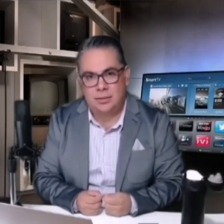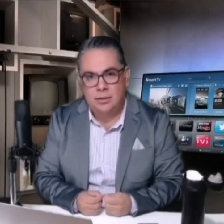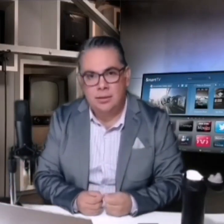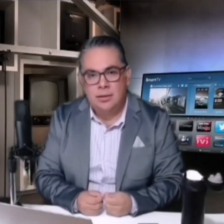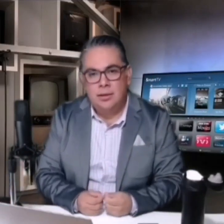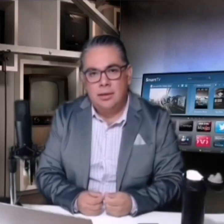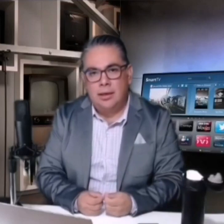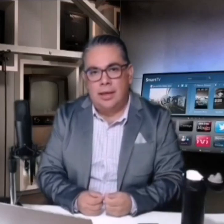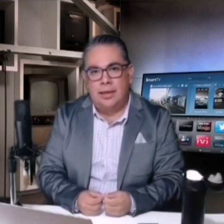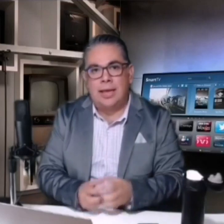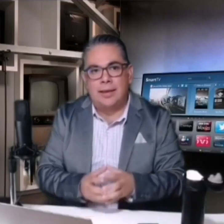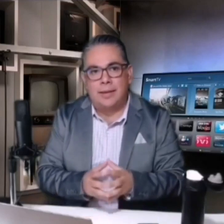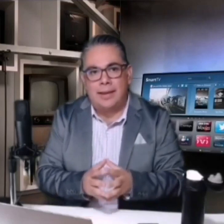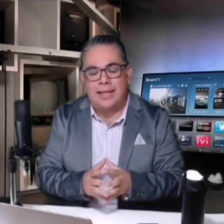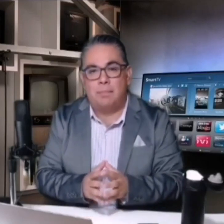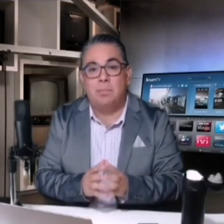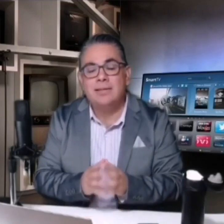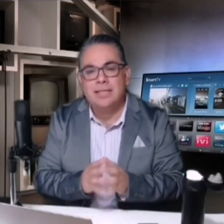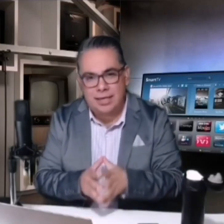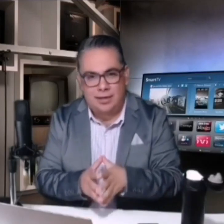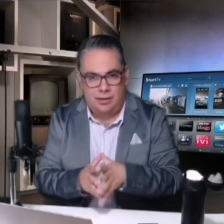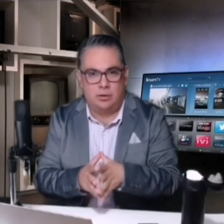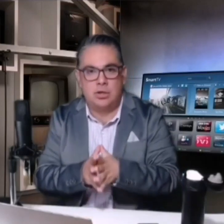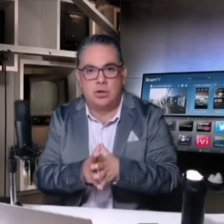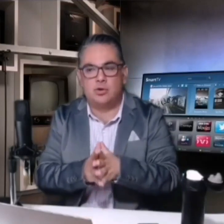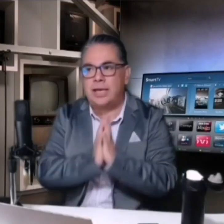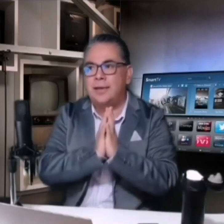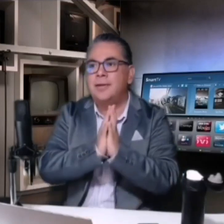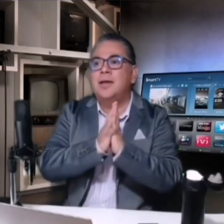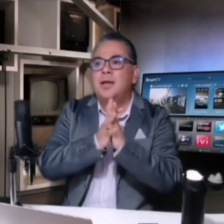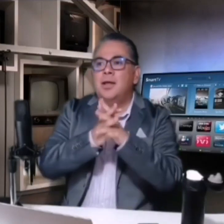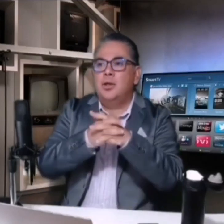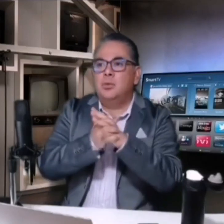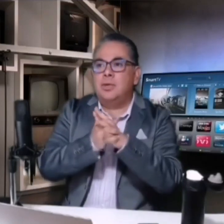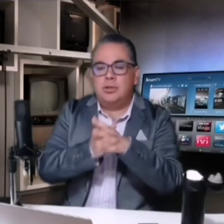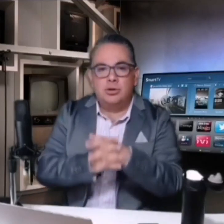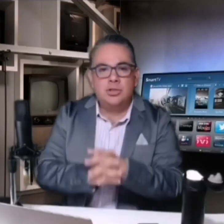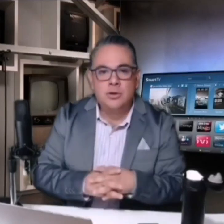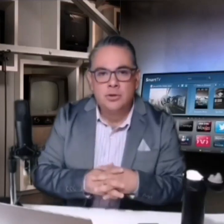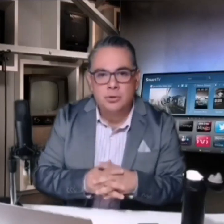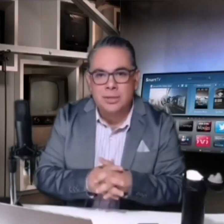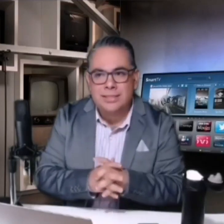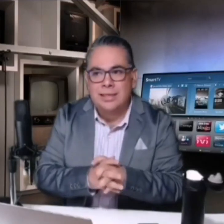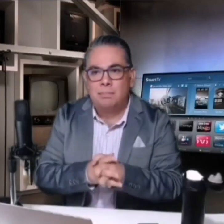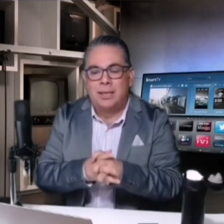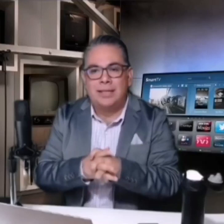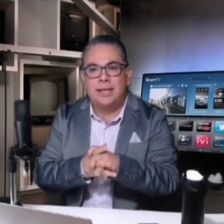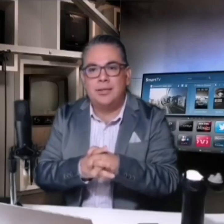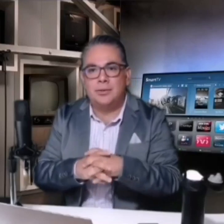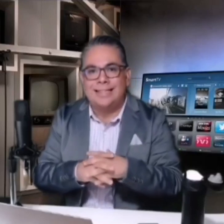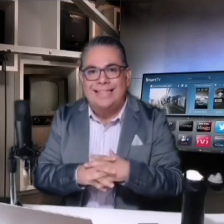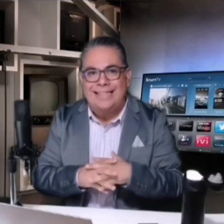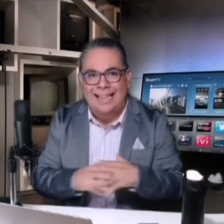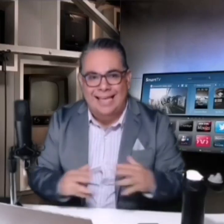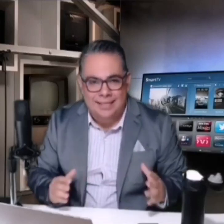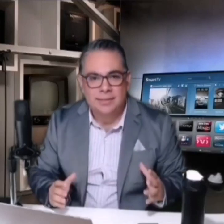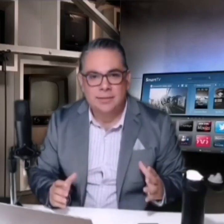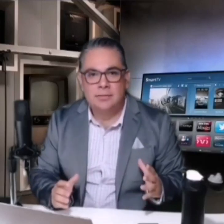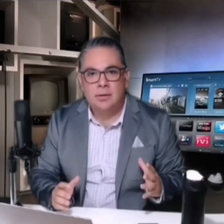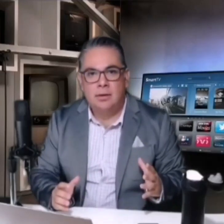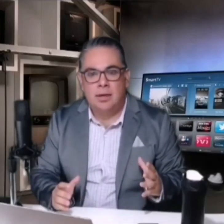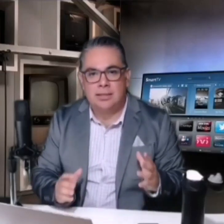crisis en el aprendizaje de los niños. O sea, nuestros niños no están aprendiendo